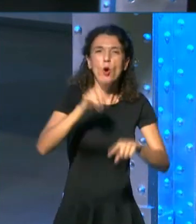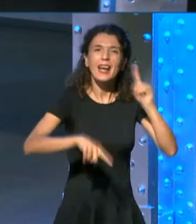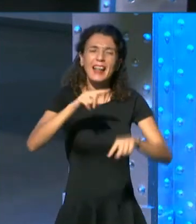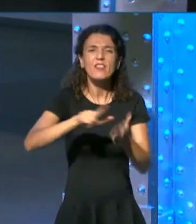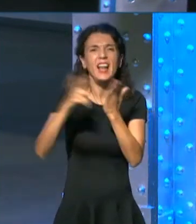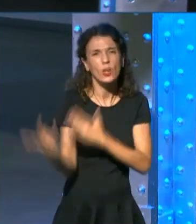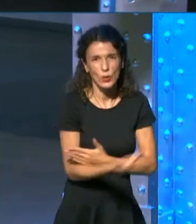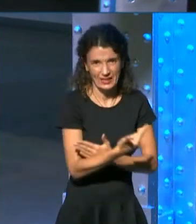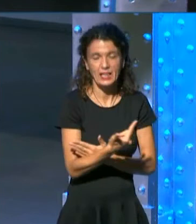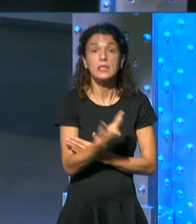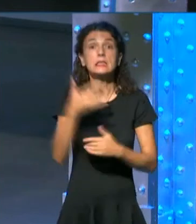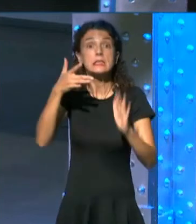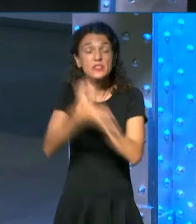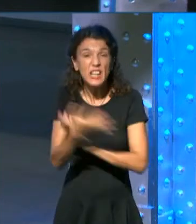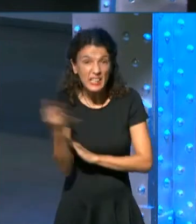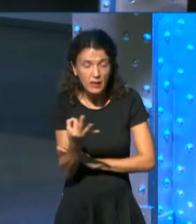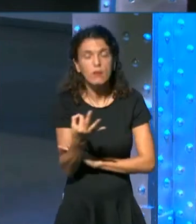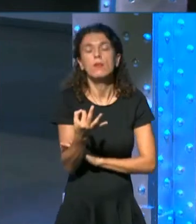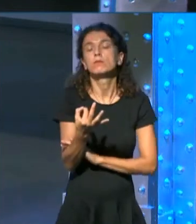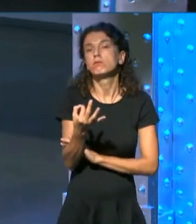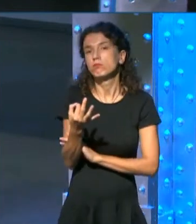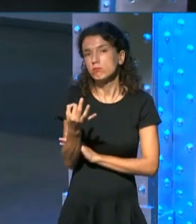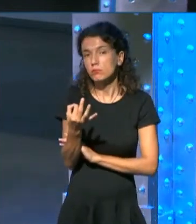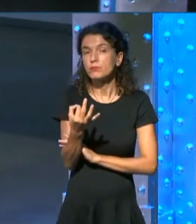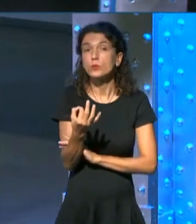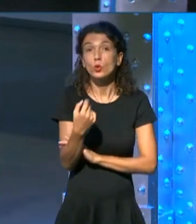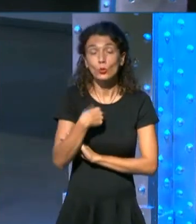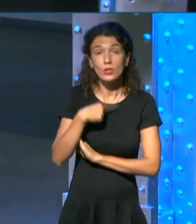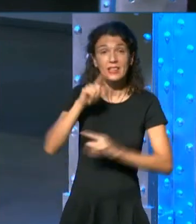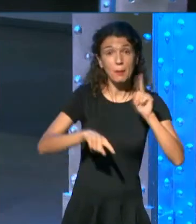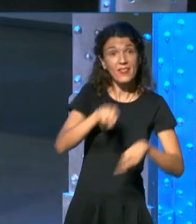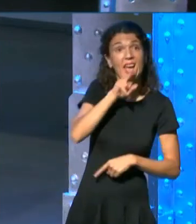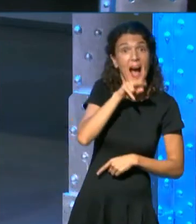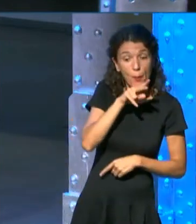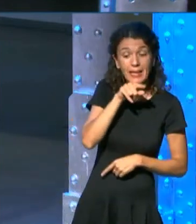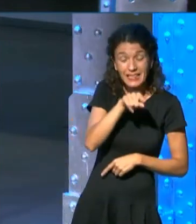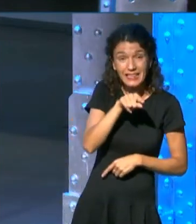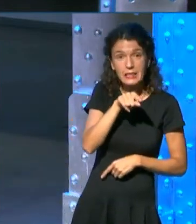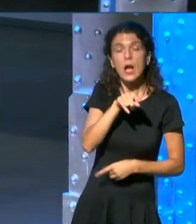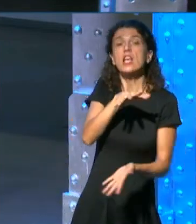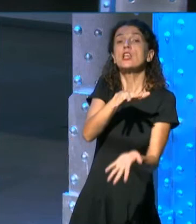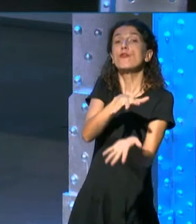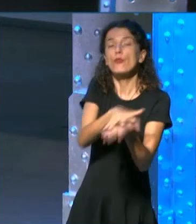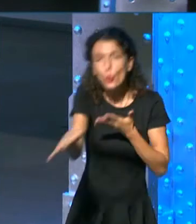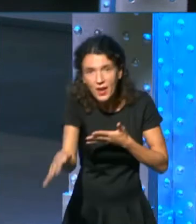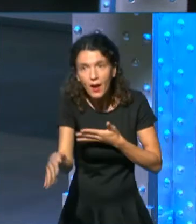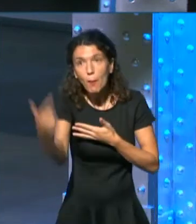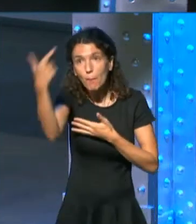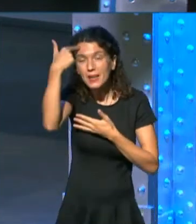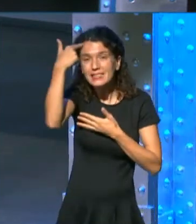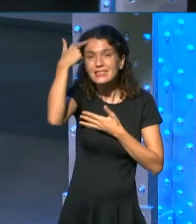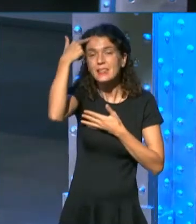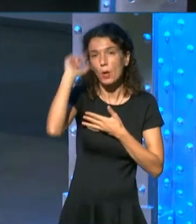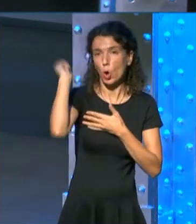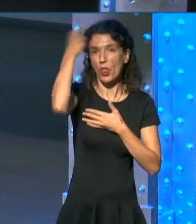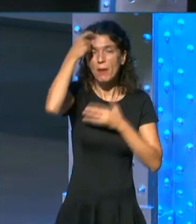que básicamente lo que viene a decir es que el cómo hablas condiciona cómo piensas o cómo estructuras los